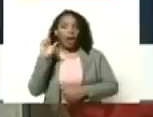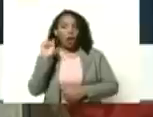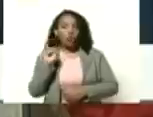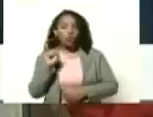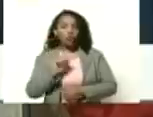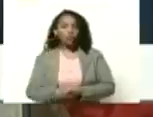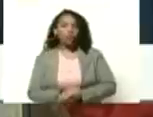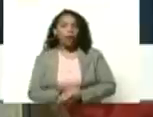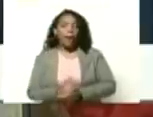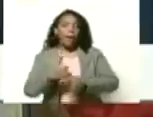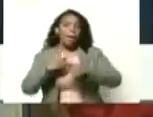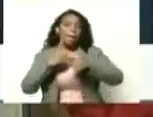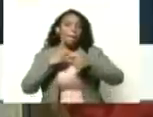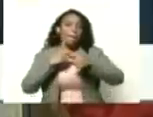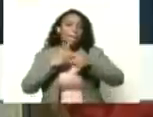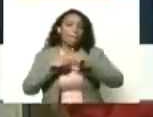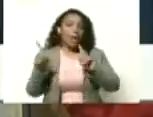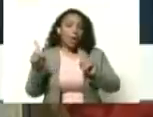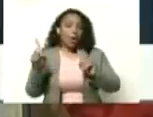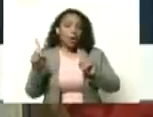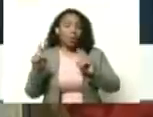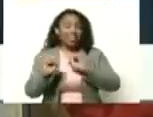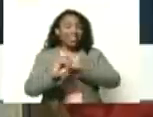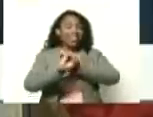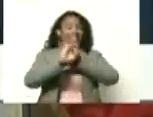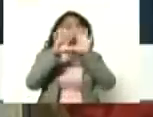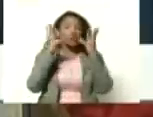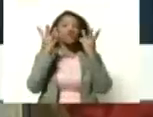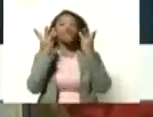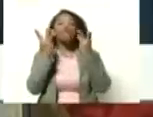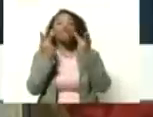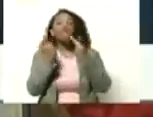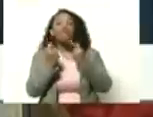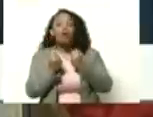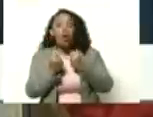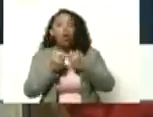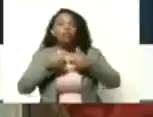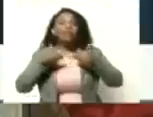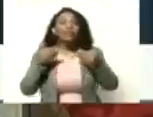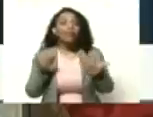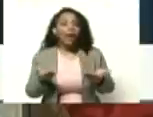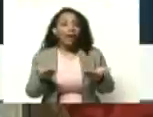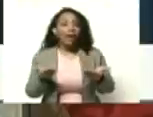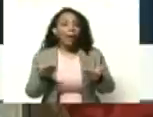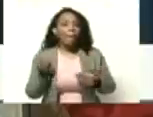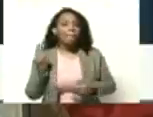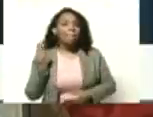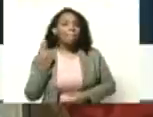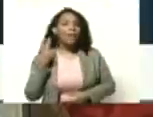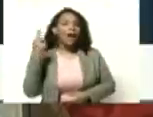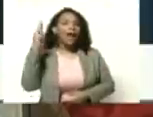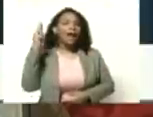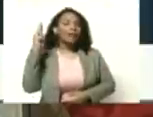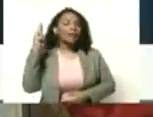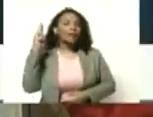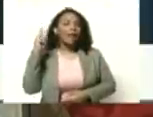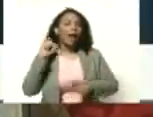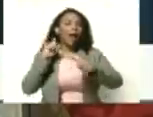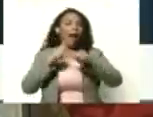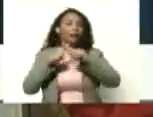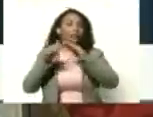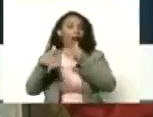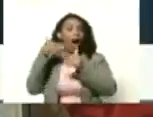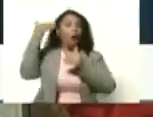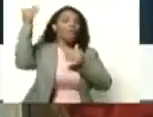pero sin la revelación del número de parejas extramatrimoniales